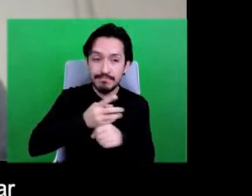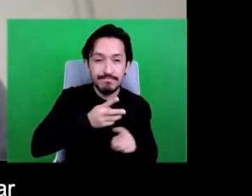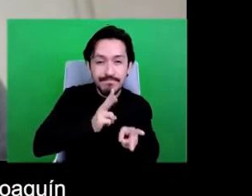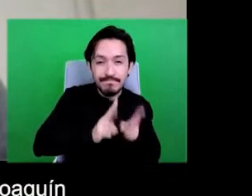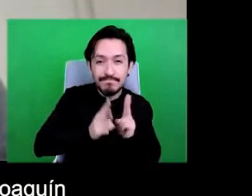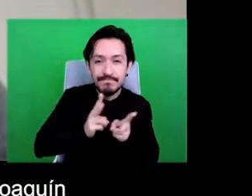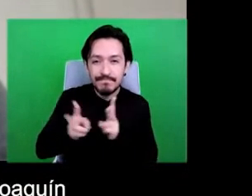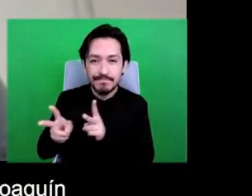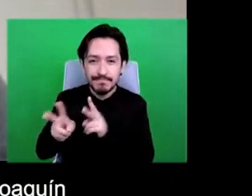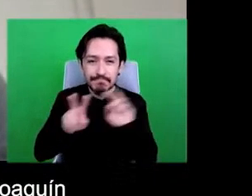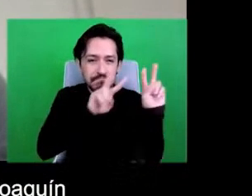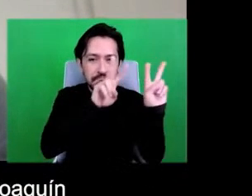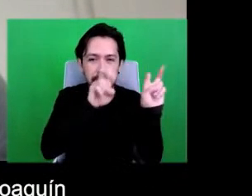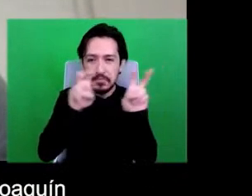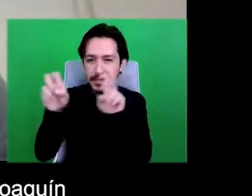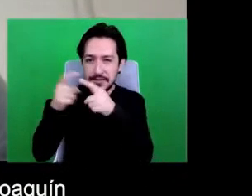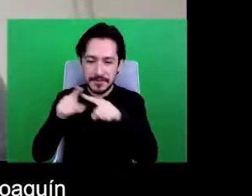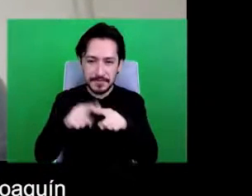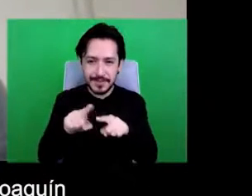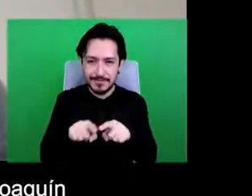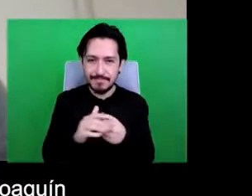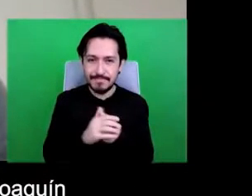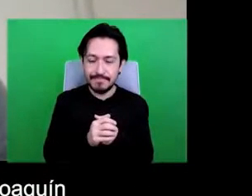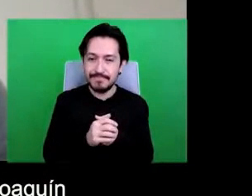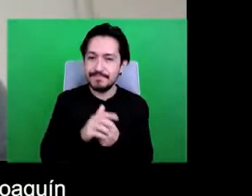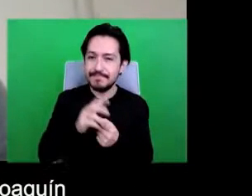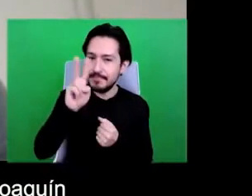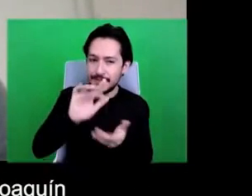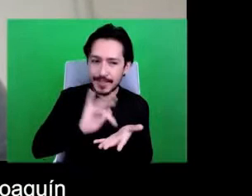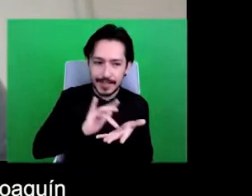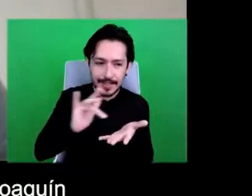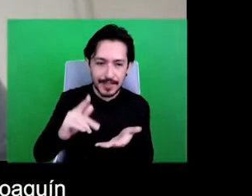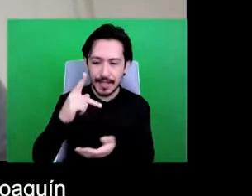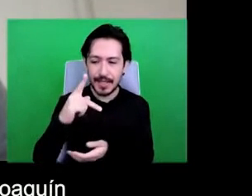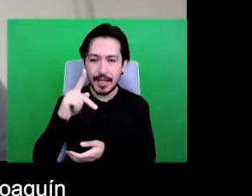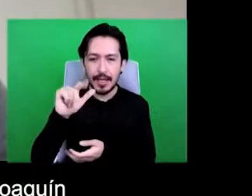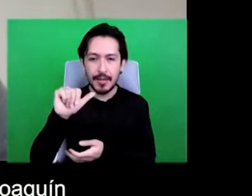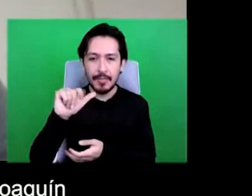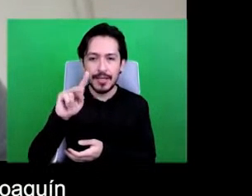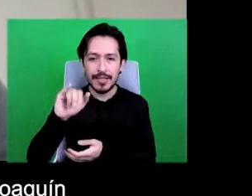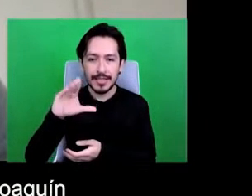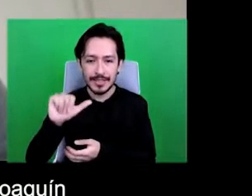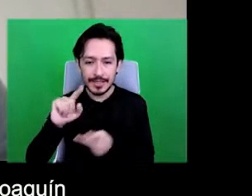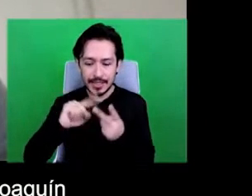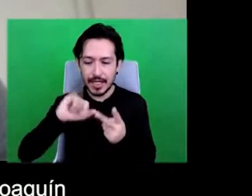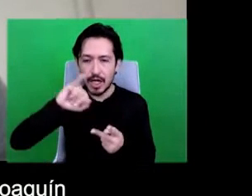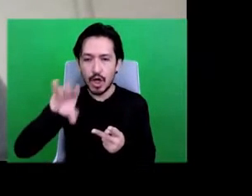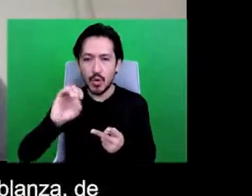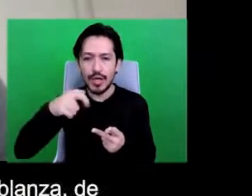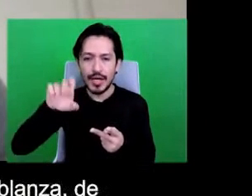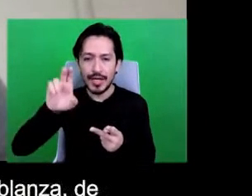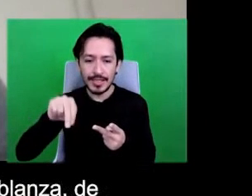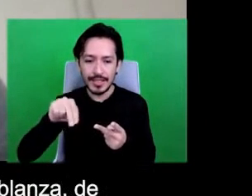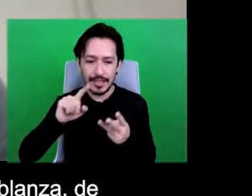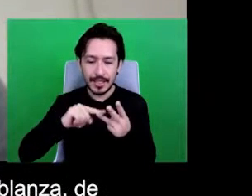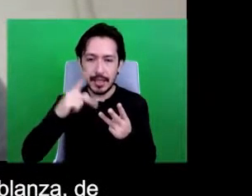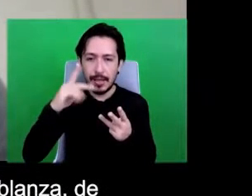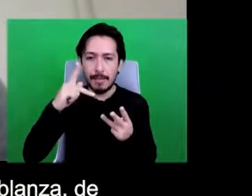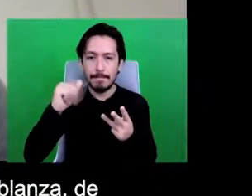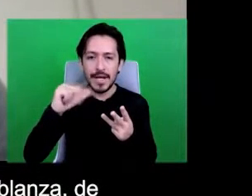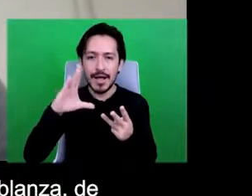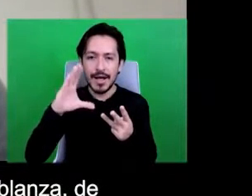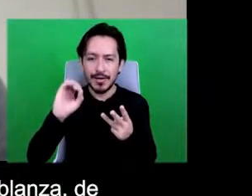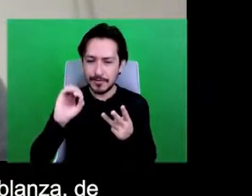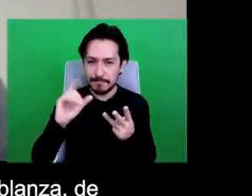diferentes temas. Y les agradezco muchísimo a Patricia, a Paco, a Joaquín, el estar aquí con nosotros. Voy a hacer una presentación